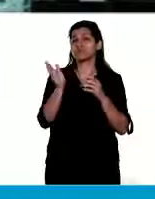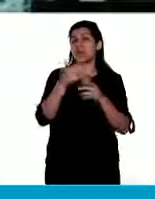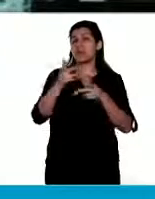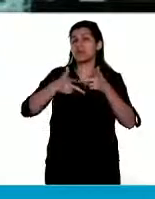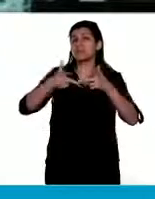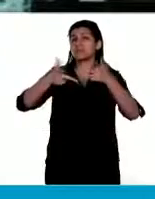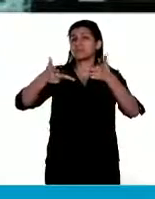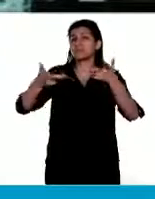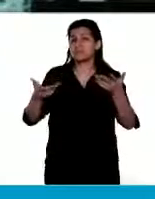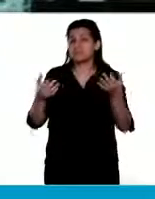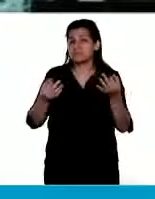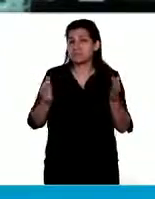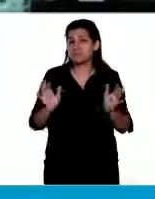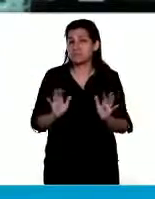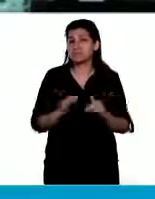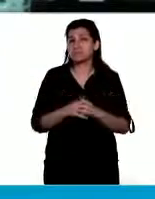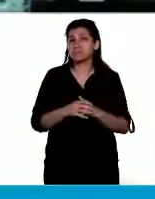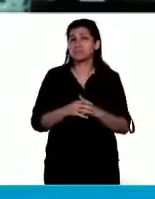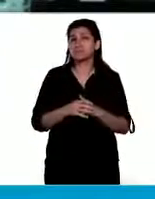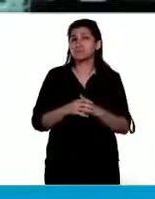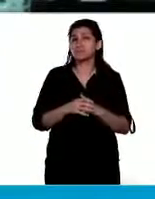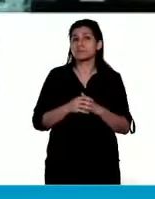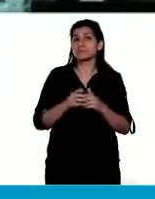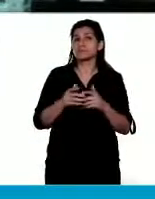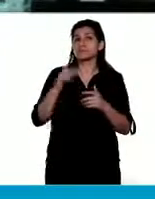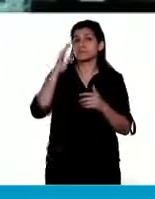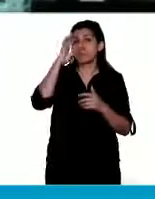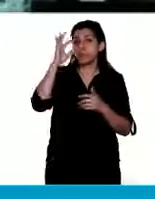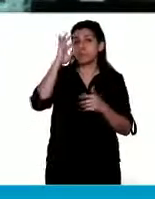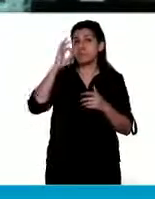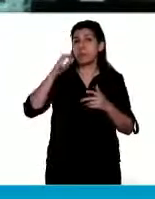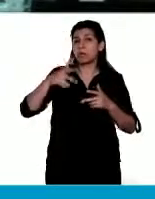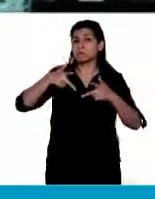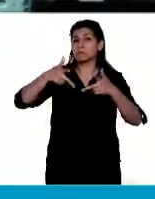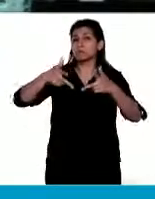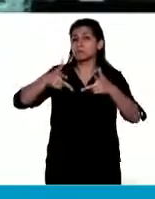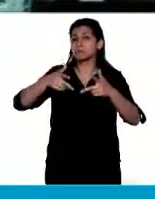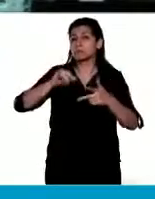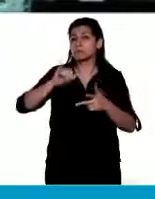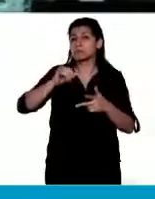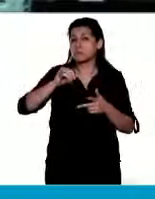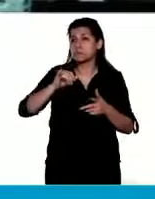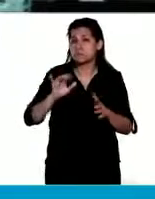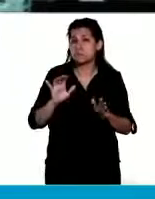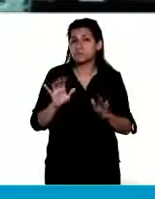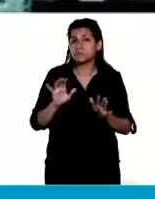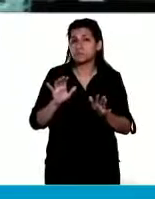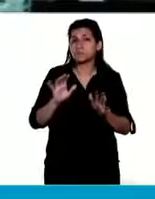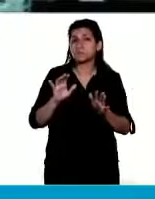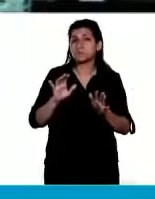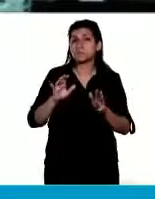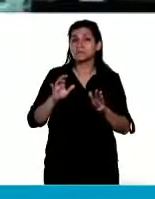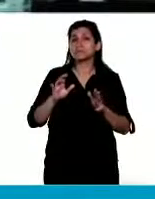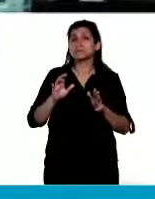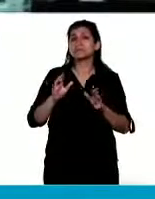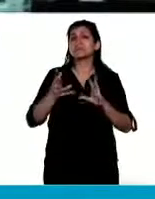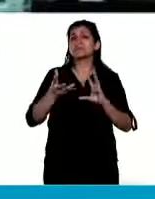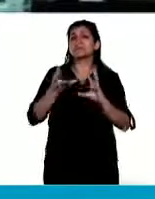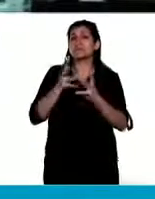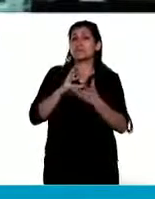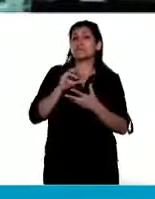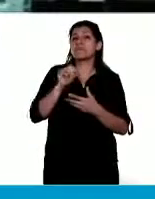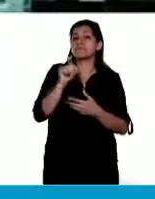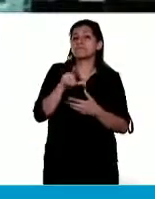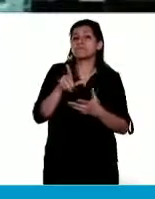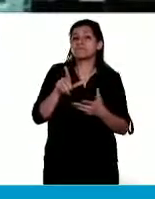han podido manifestar diciendo lo que pensaban y se han podido manifestar de la forma que